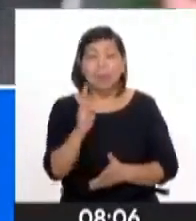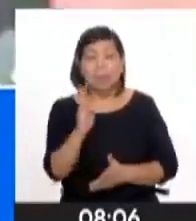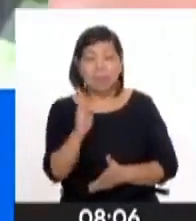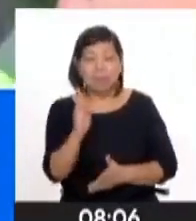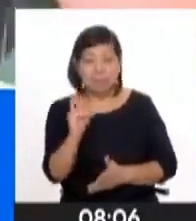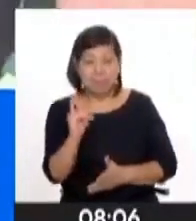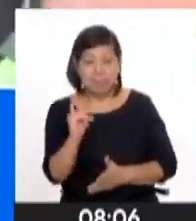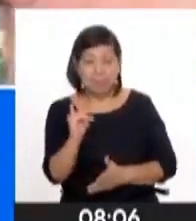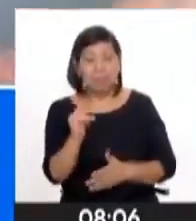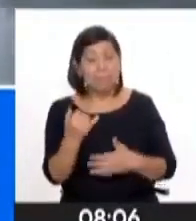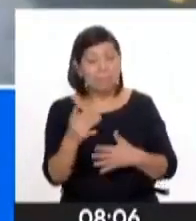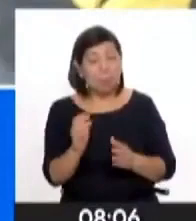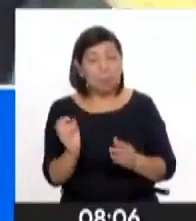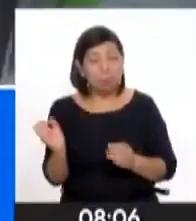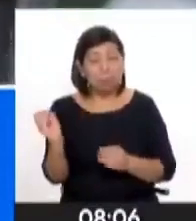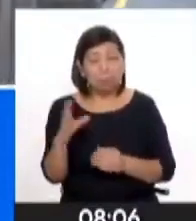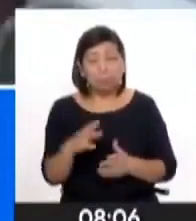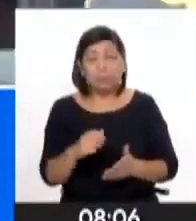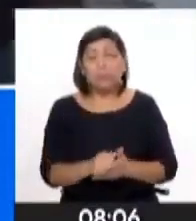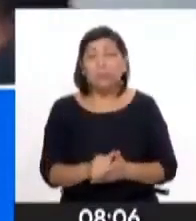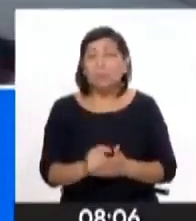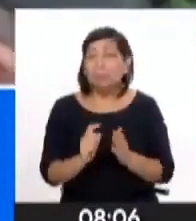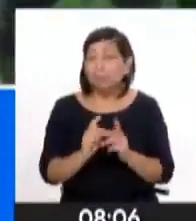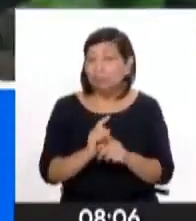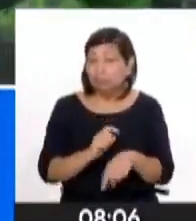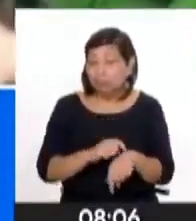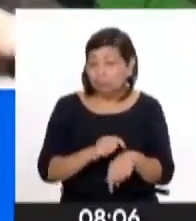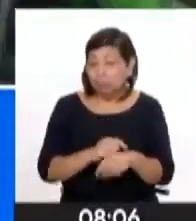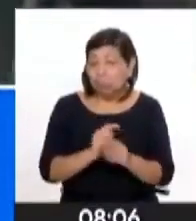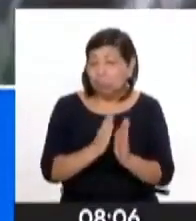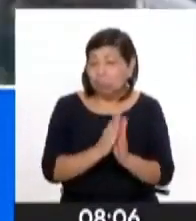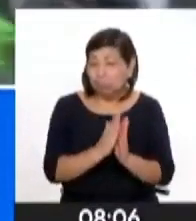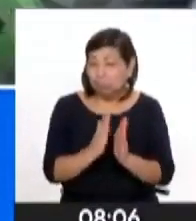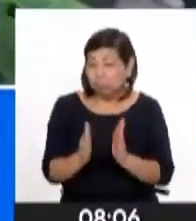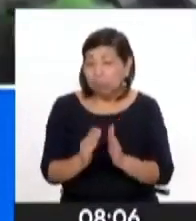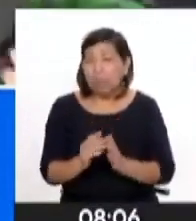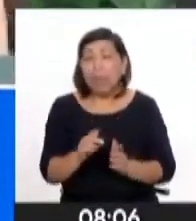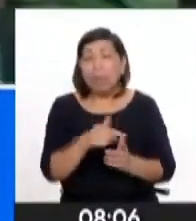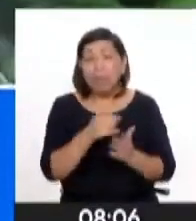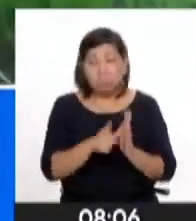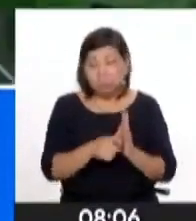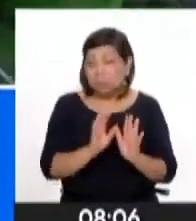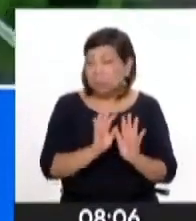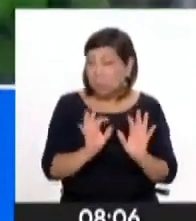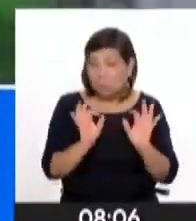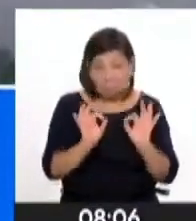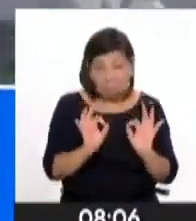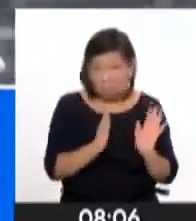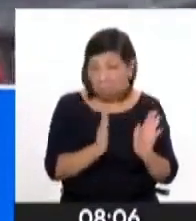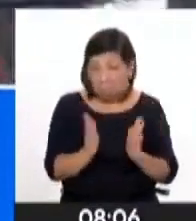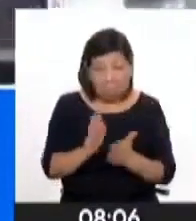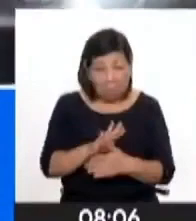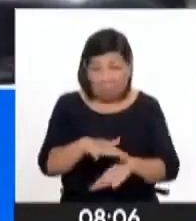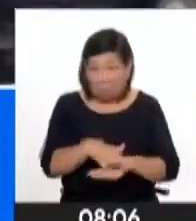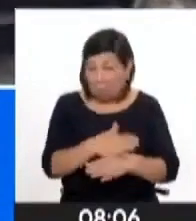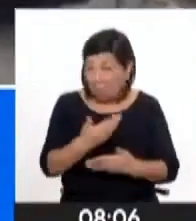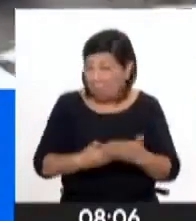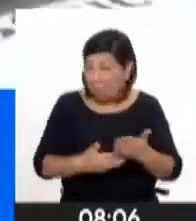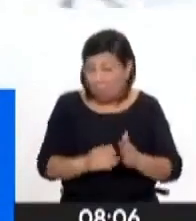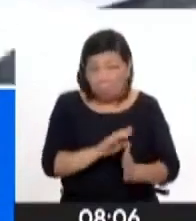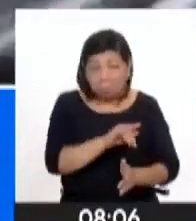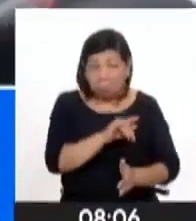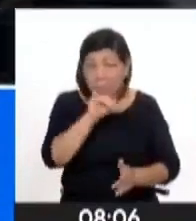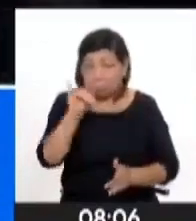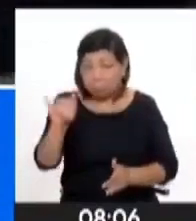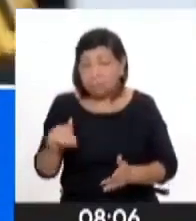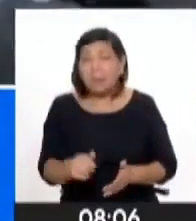en Lima, Perú, en mayo de 2010. Van der Sloot fue arrestado y posteriormente se declaró culpable de homicidio